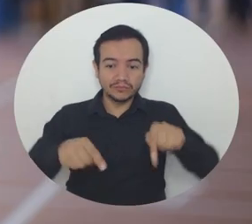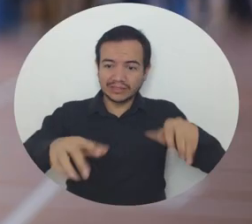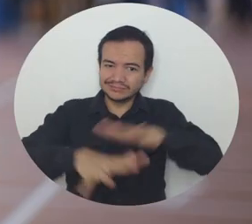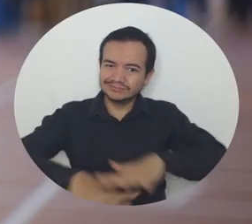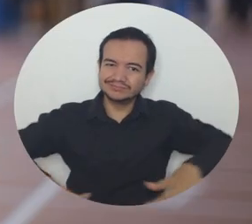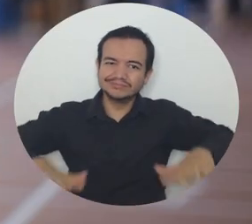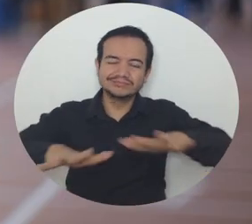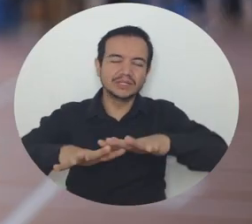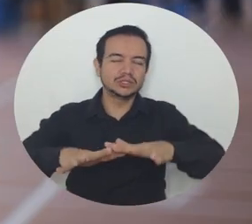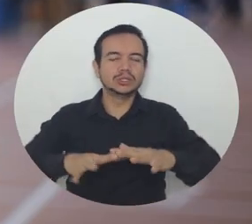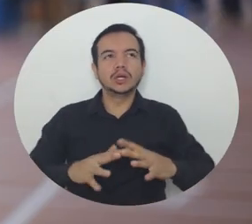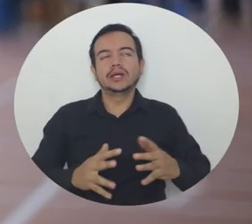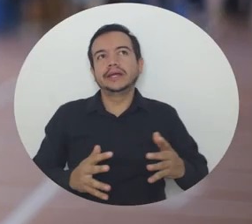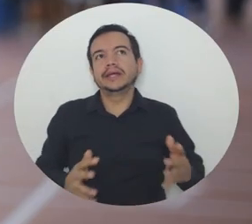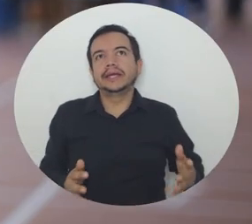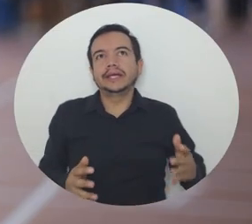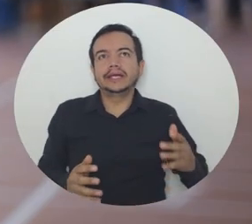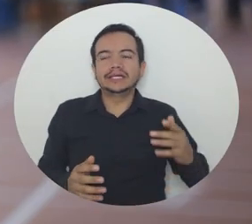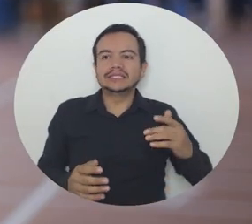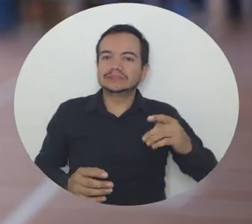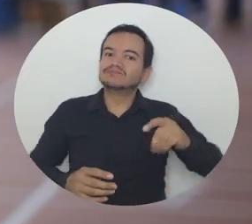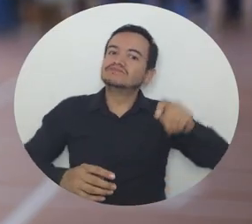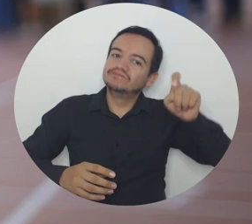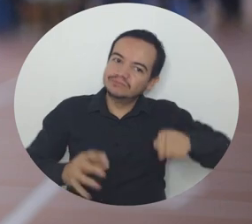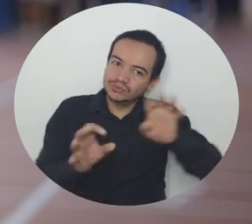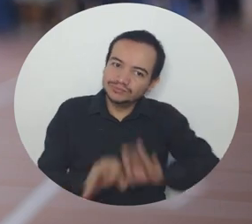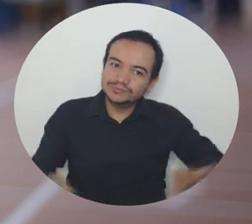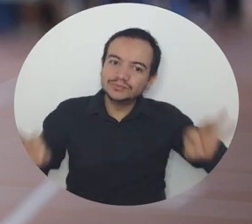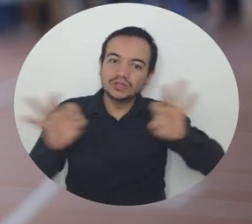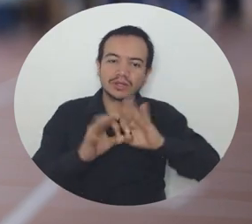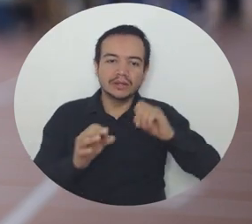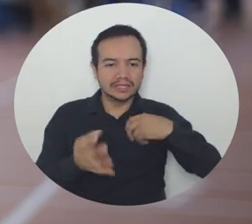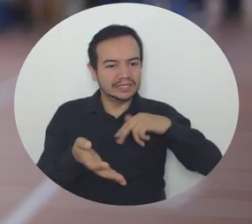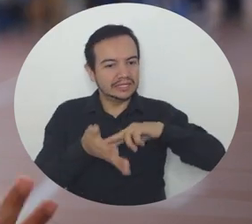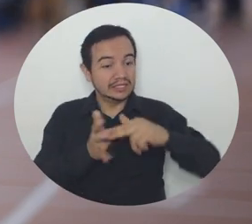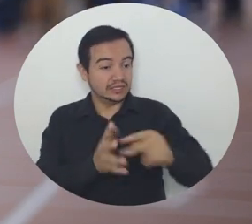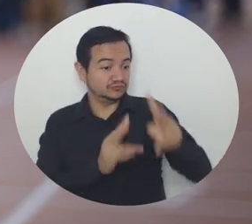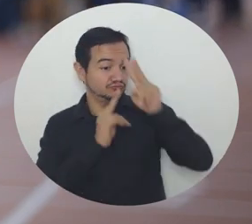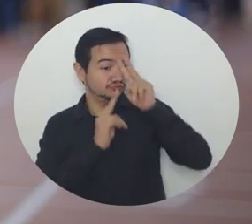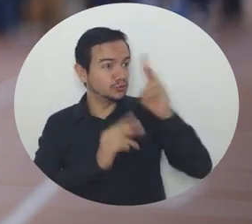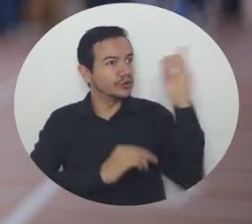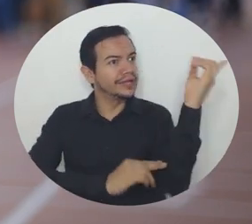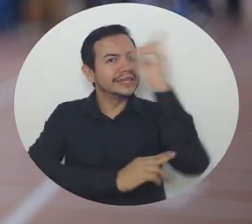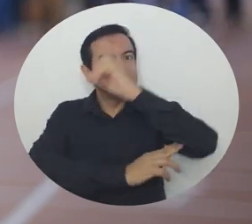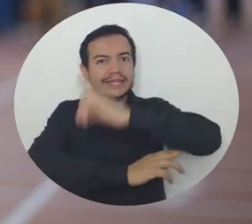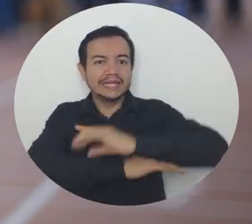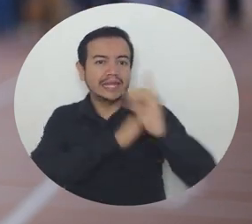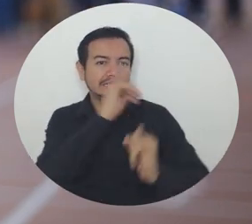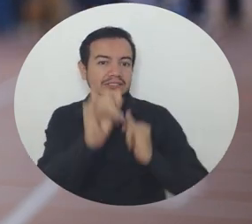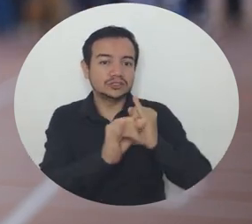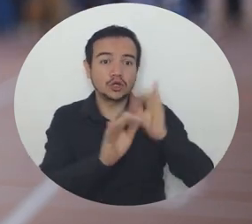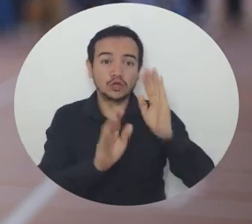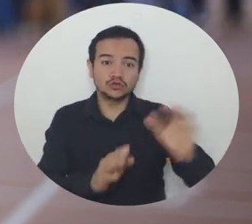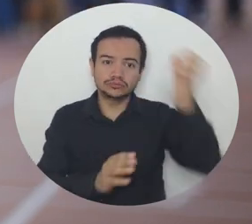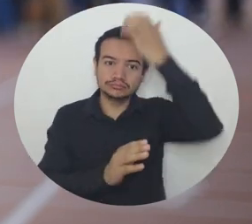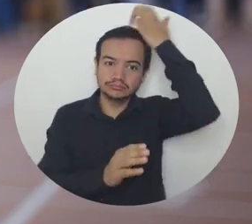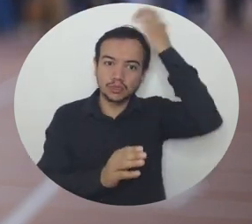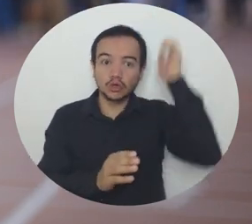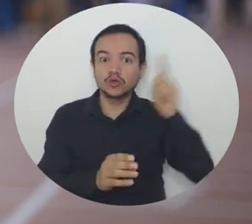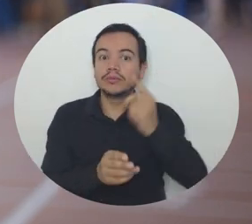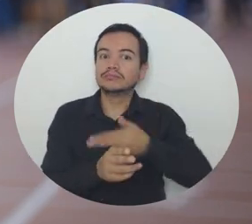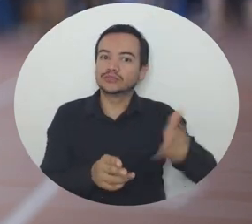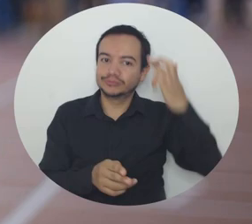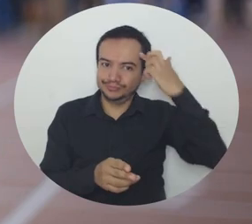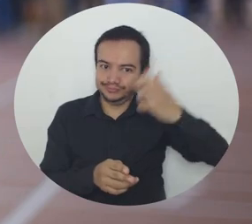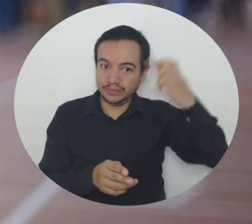Todos estos espacios son no solo necesarios para conmemorar nuestro día como futuros profesionales de enfermería,